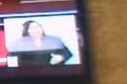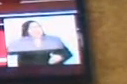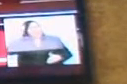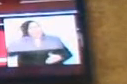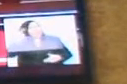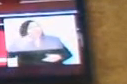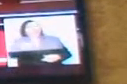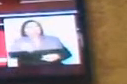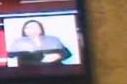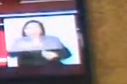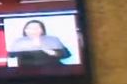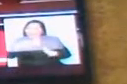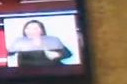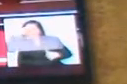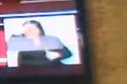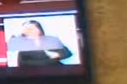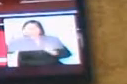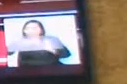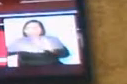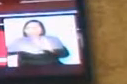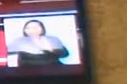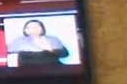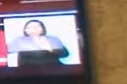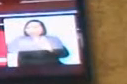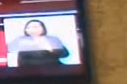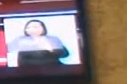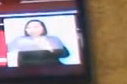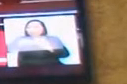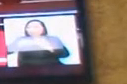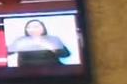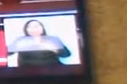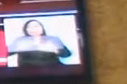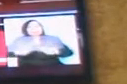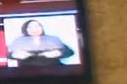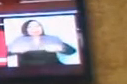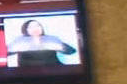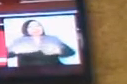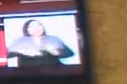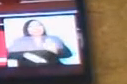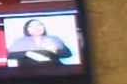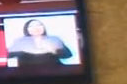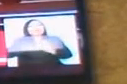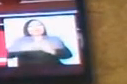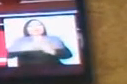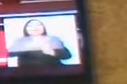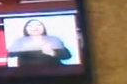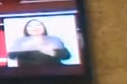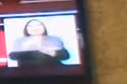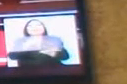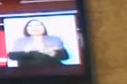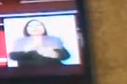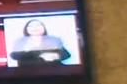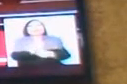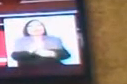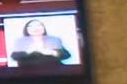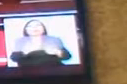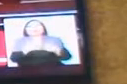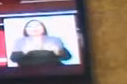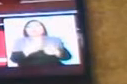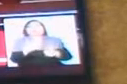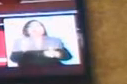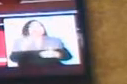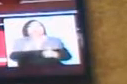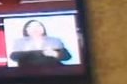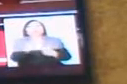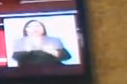crecer, nuestro país debe ser cada vez más competitivo y generar empleo de calidad para